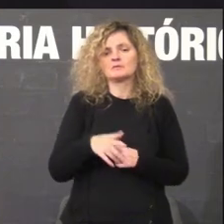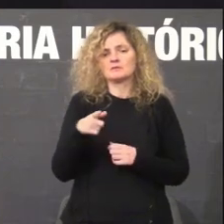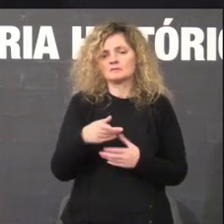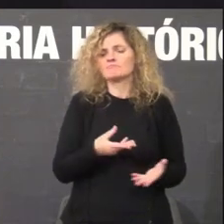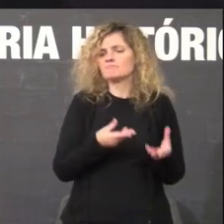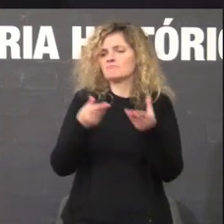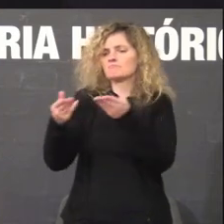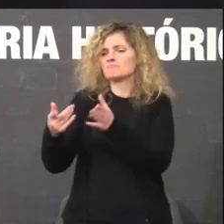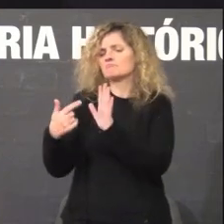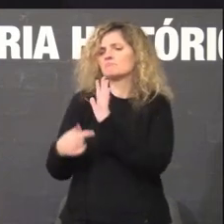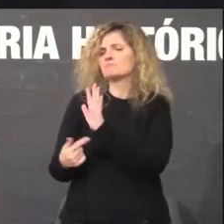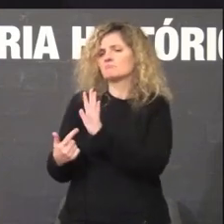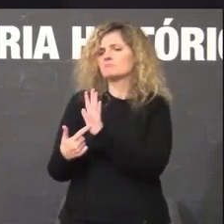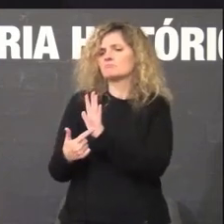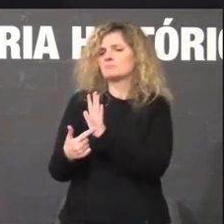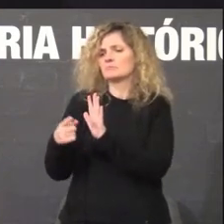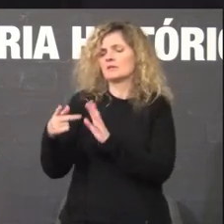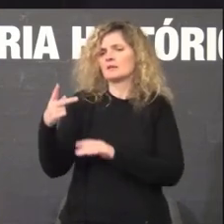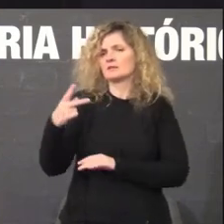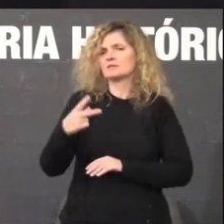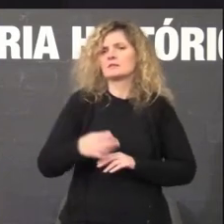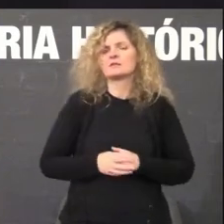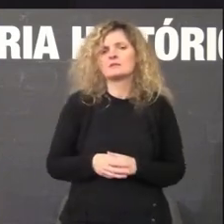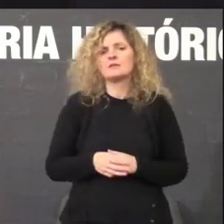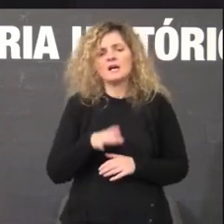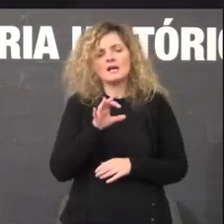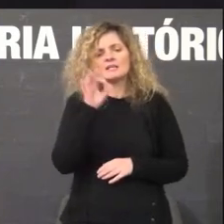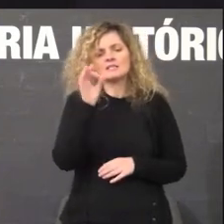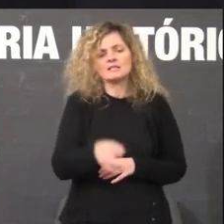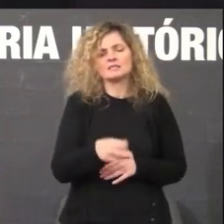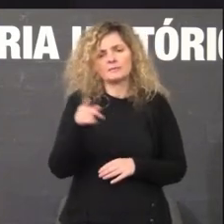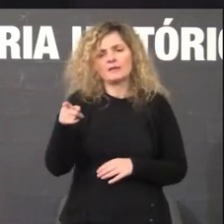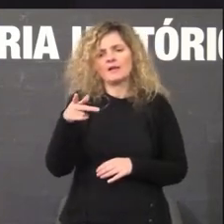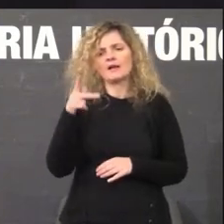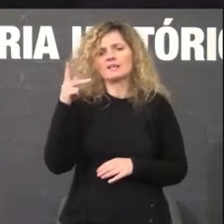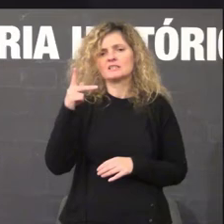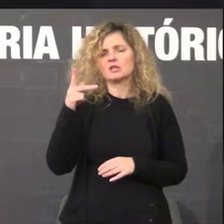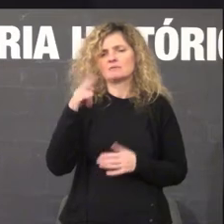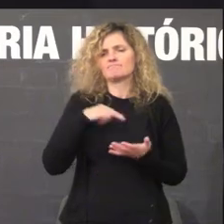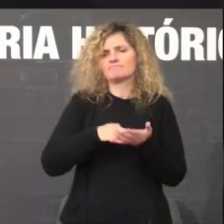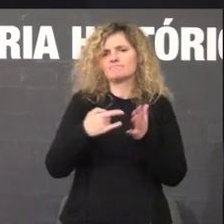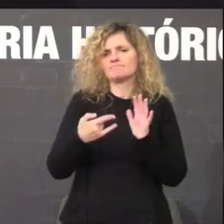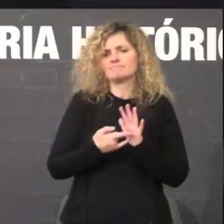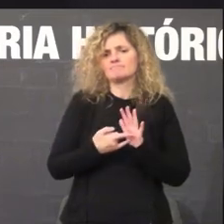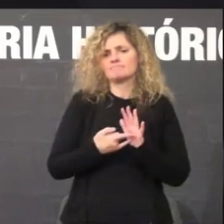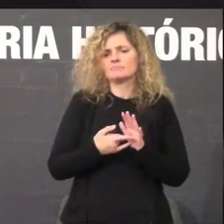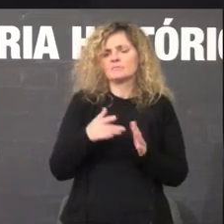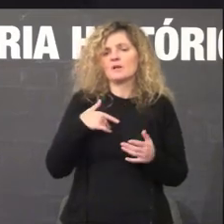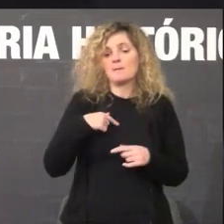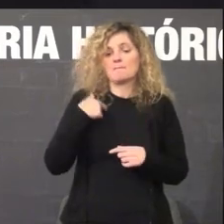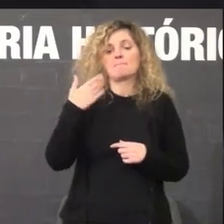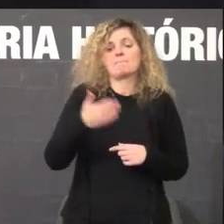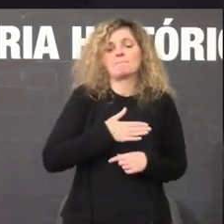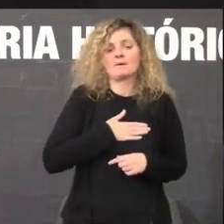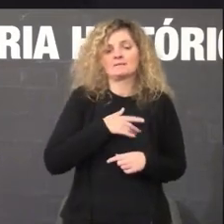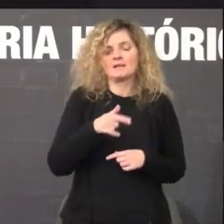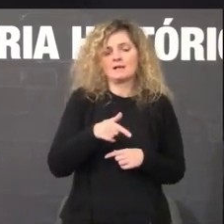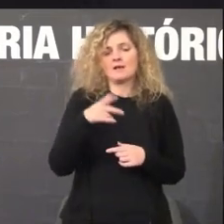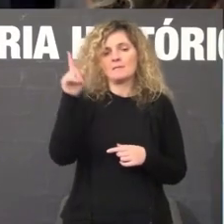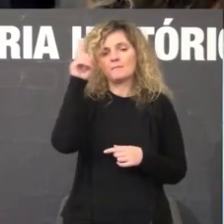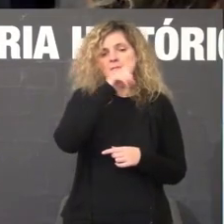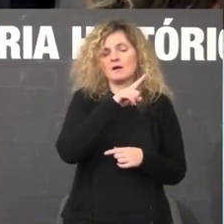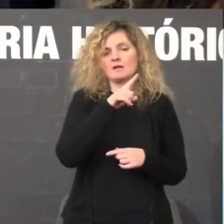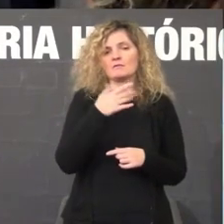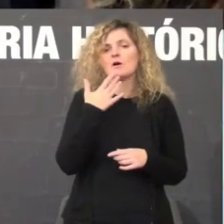enseñó a Kissinger. Y es verdad que Kissinger tenía previsto estar al día siguiente en Madrid y, sin